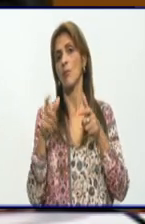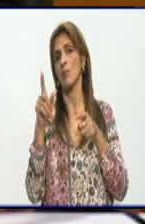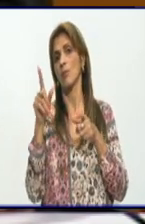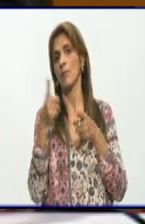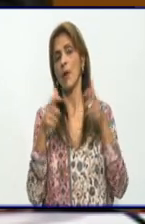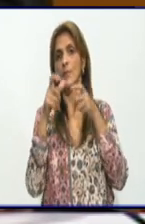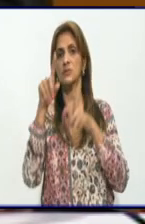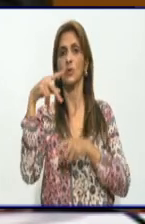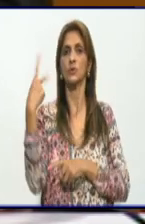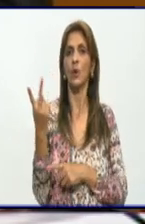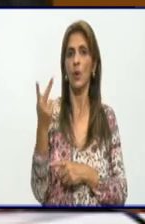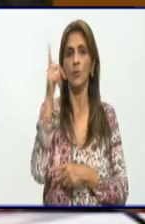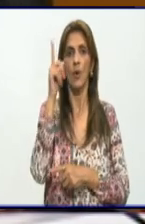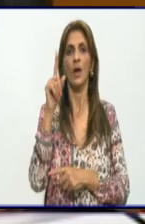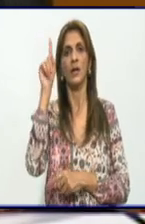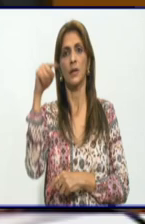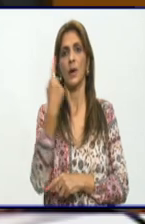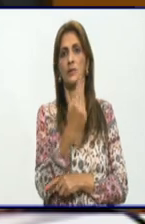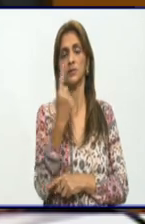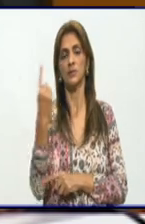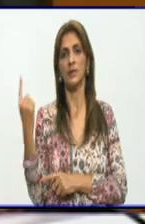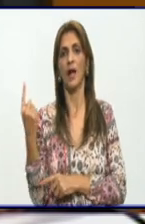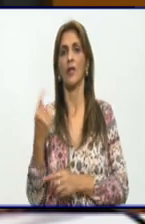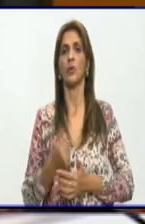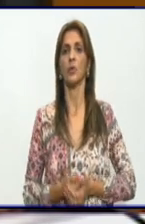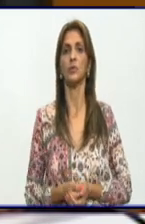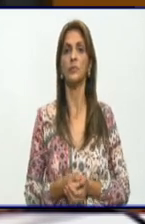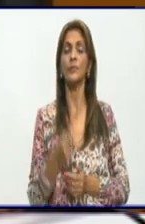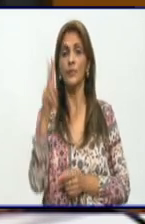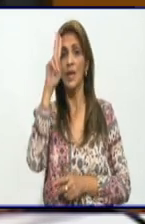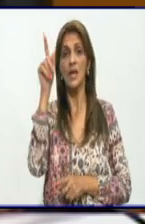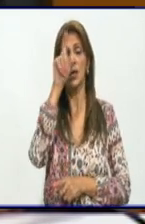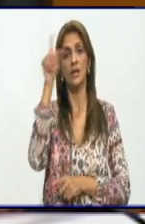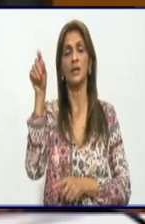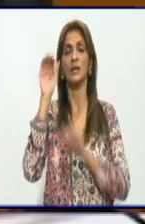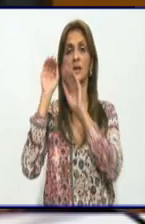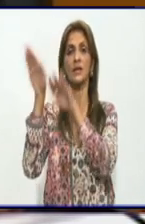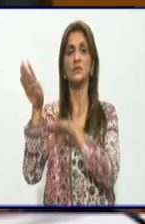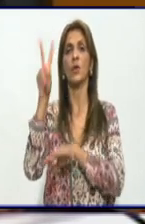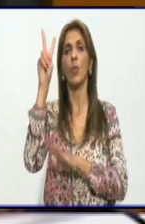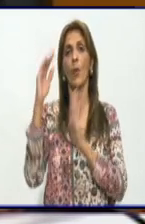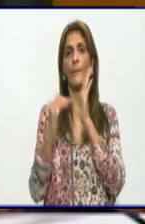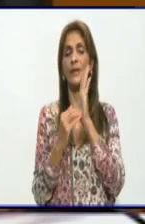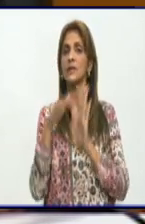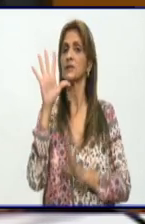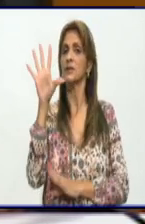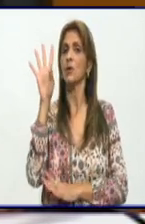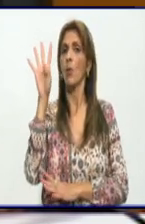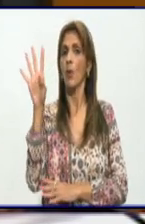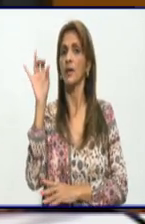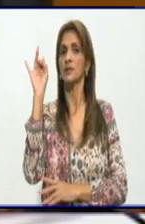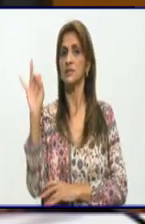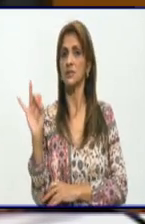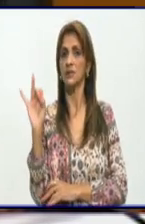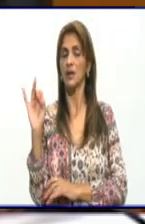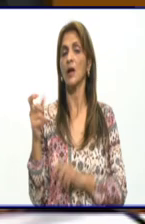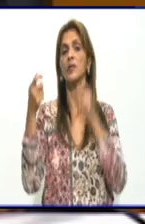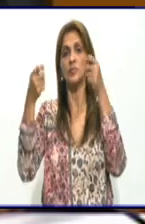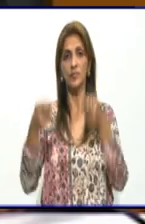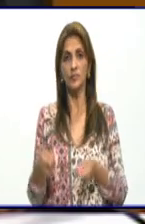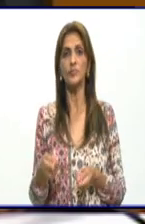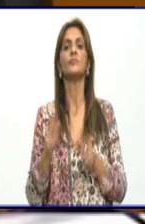cada uno. Ingresos tenemos hasta el momento 2.547 acá en la provincia. Confirmados